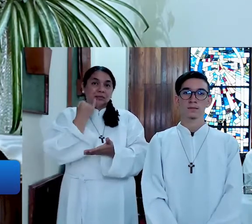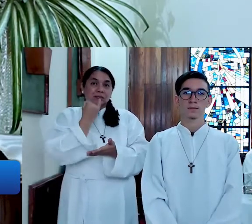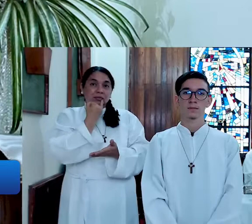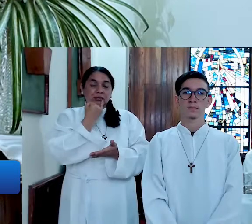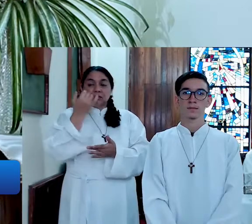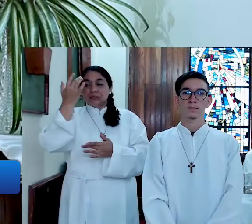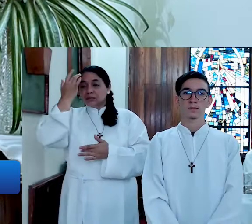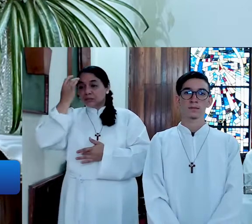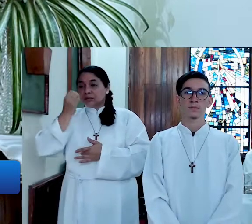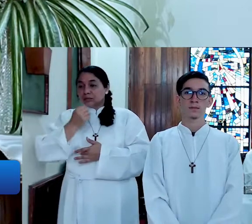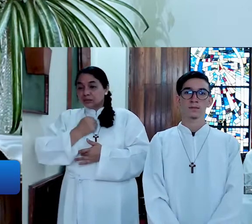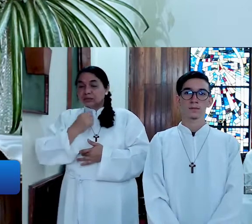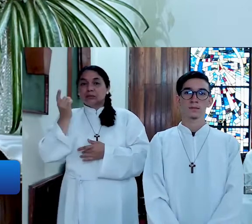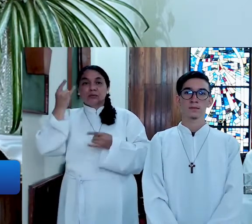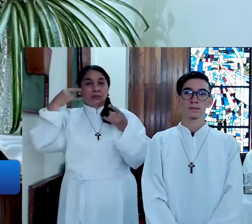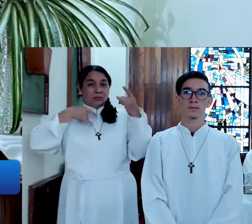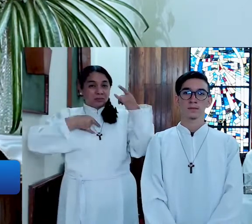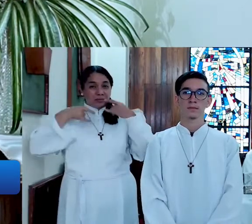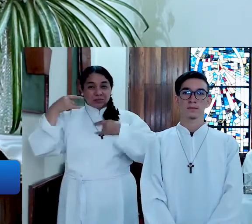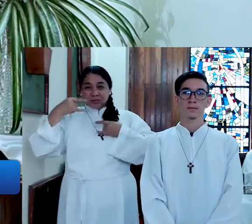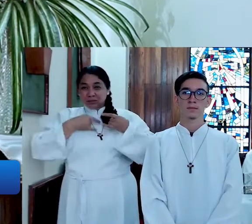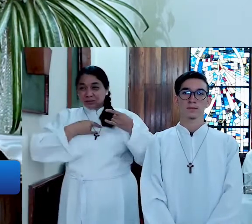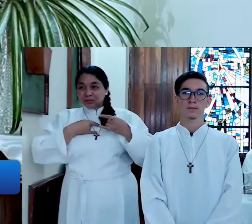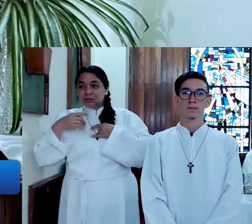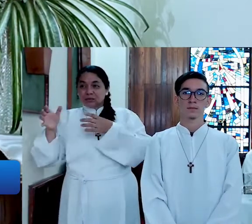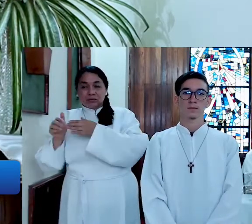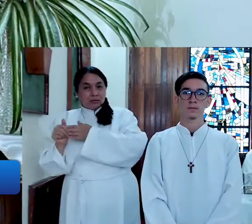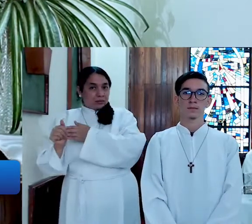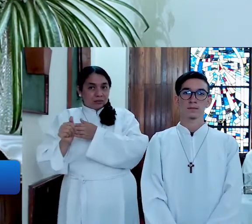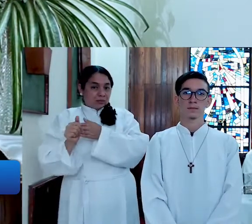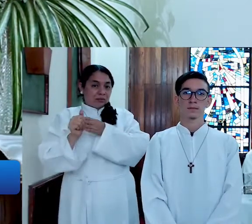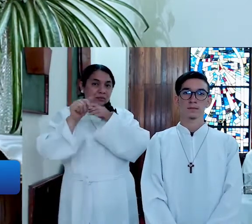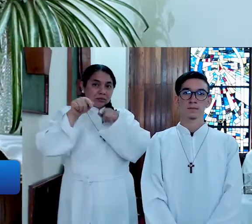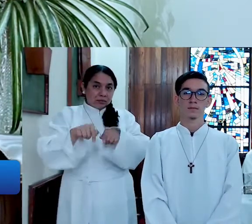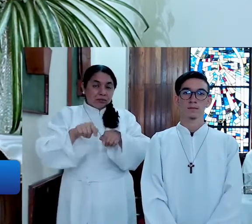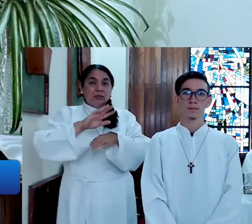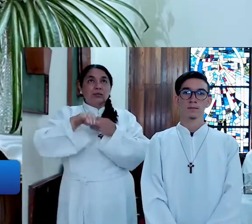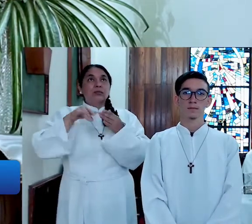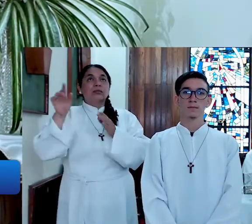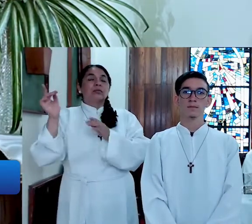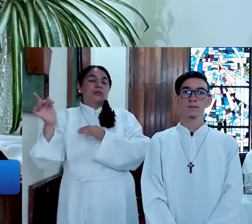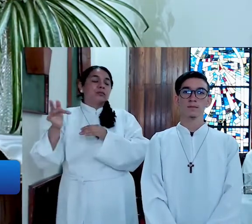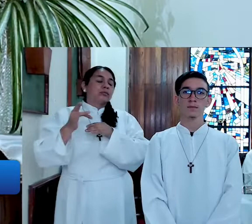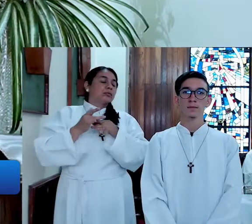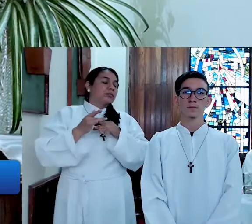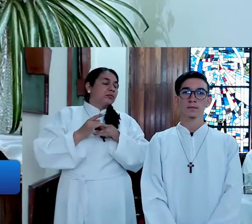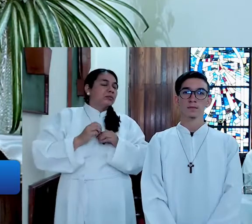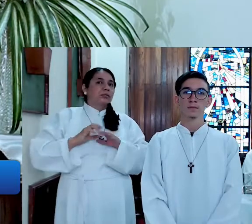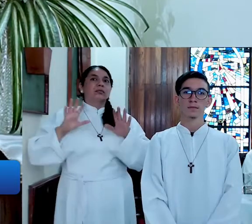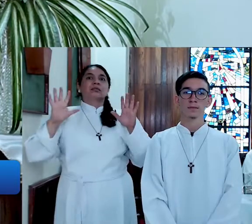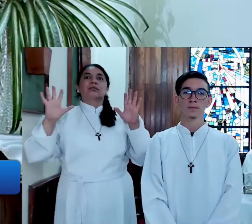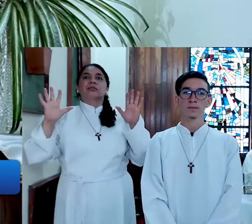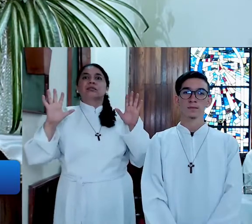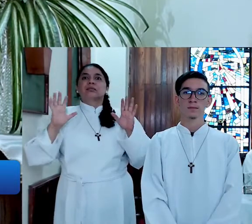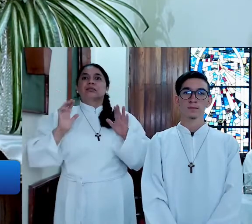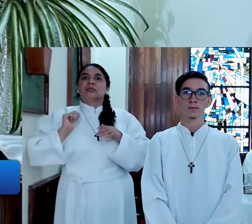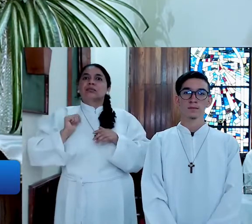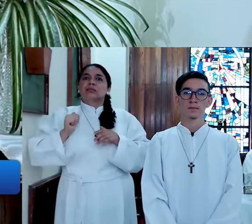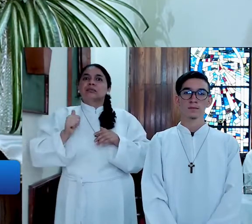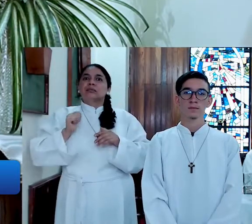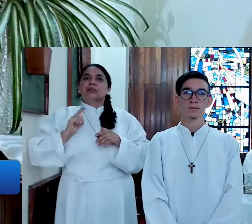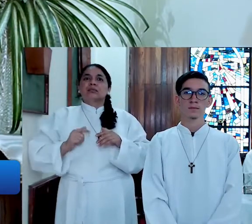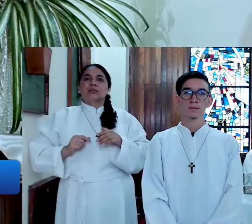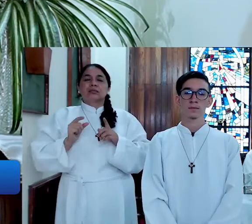y a los atormentados por espíritus malignos, y todos quedaban curados. Palabra de Dios.